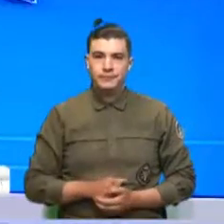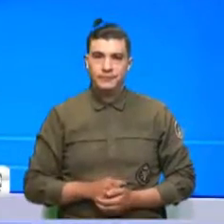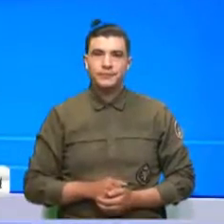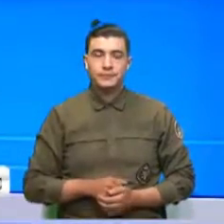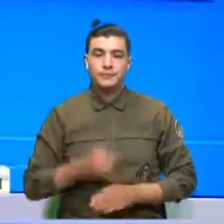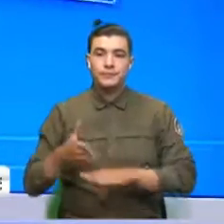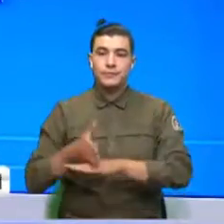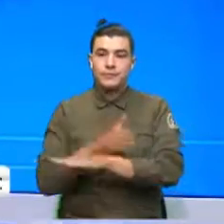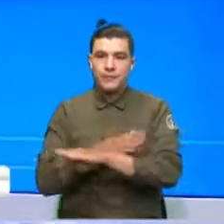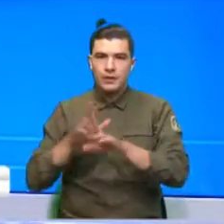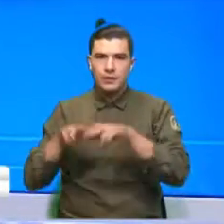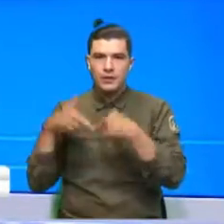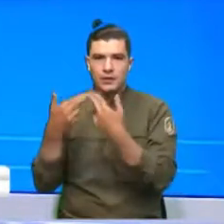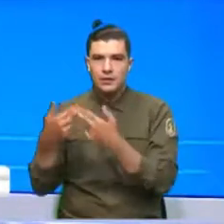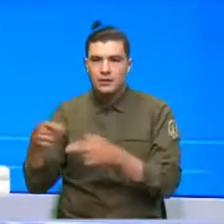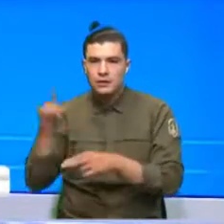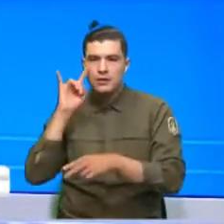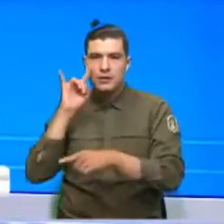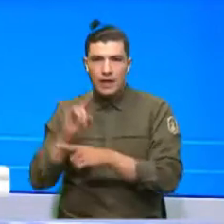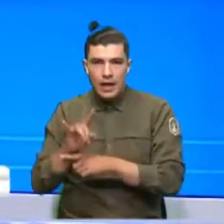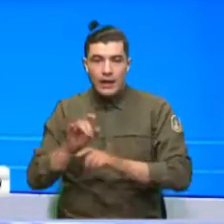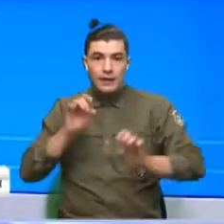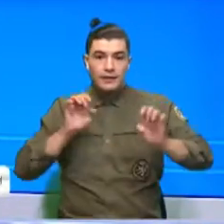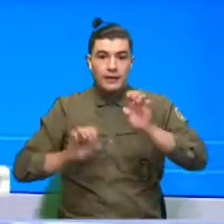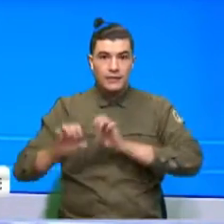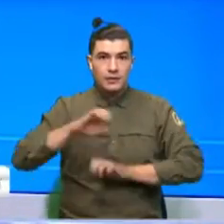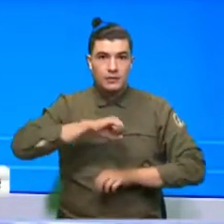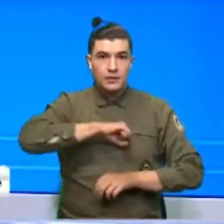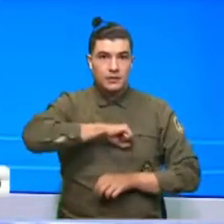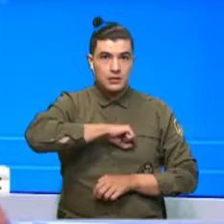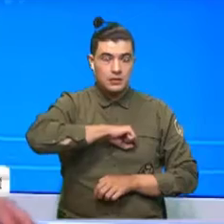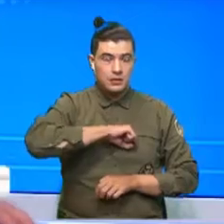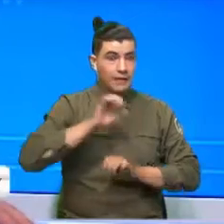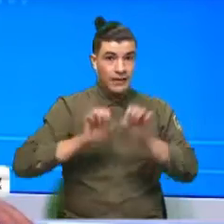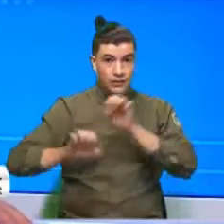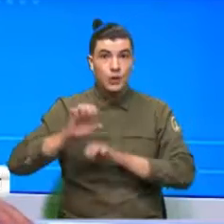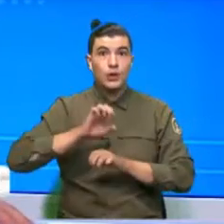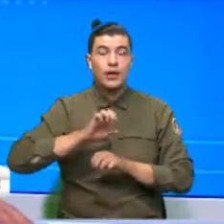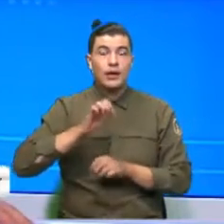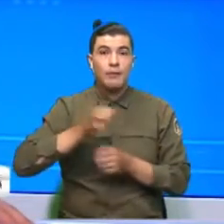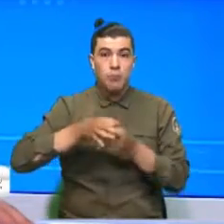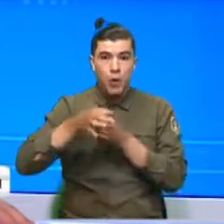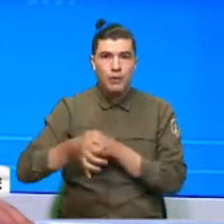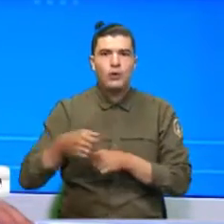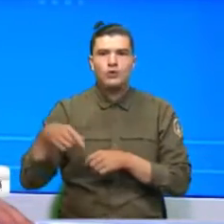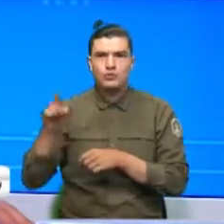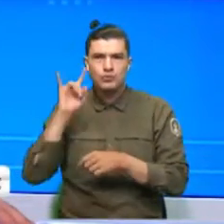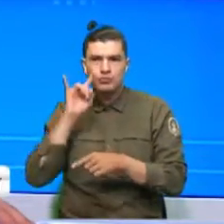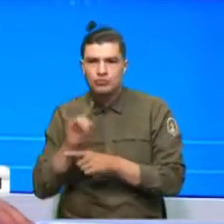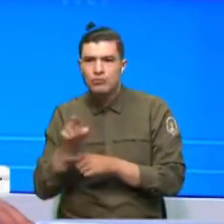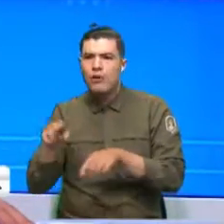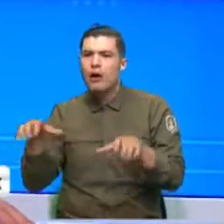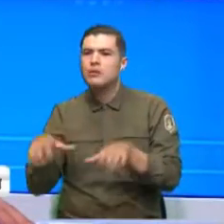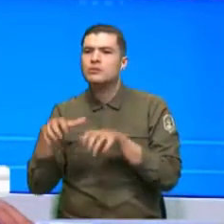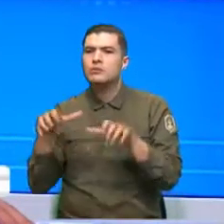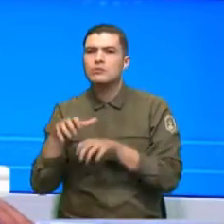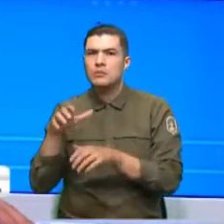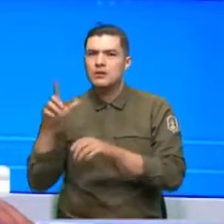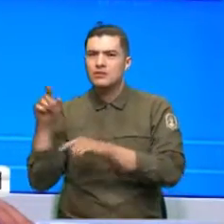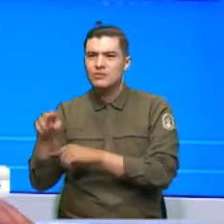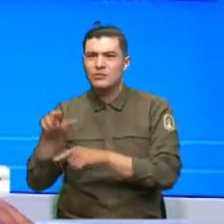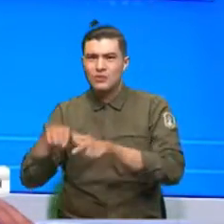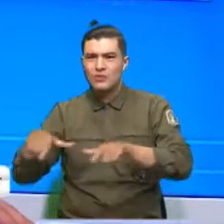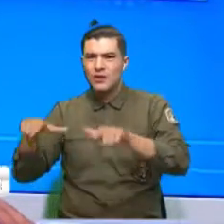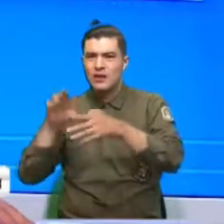Y tras reuniones con la Procuraduría y la Defensoría del Pueblo, la personera de Cúcuta tomará acciones disciplinarias ante el Centro Penitenciario